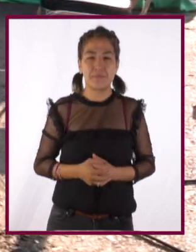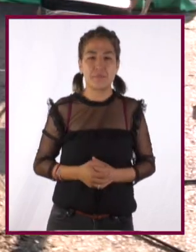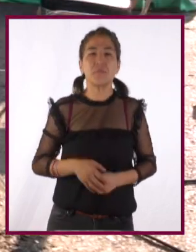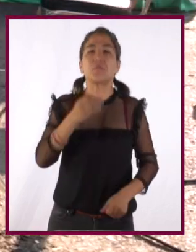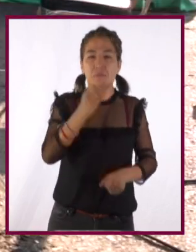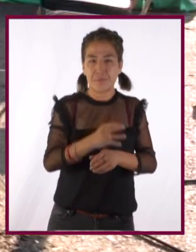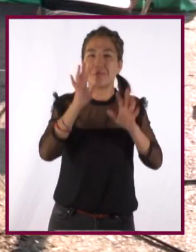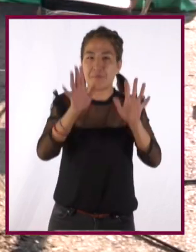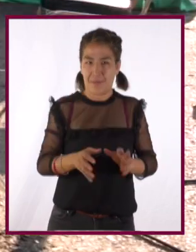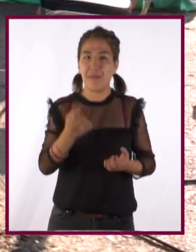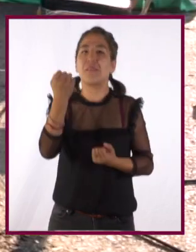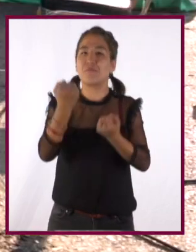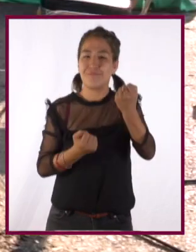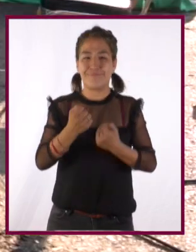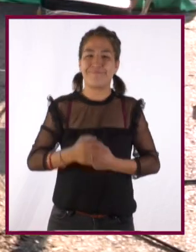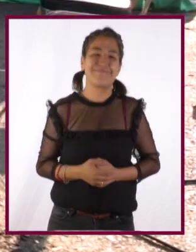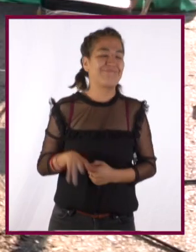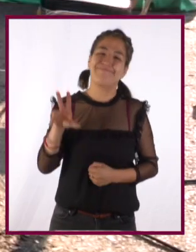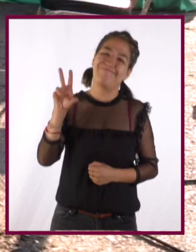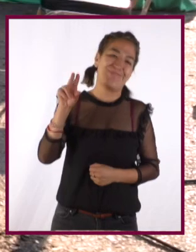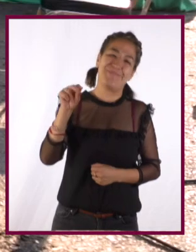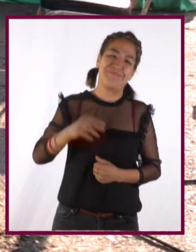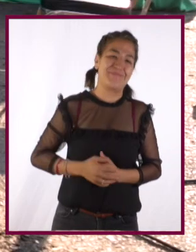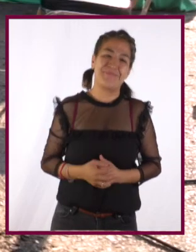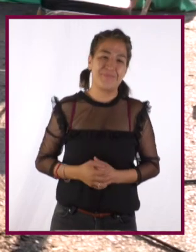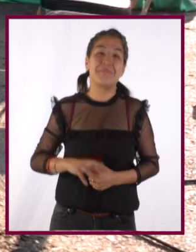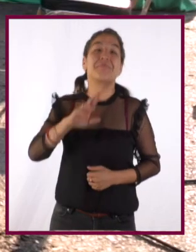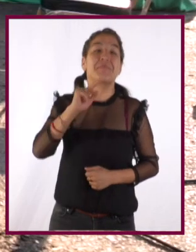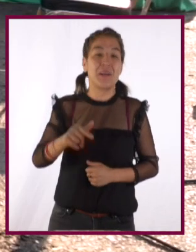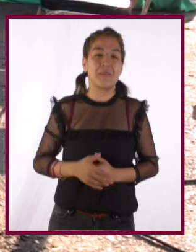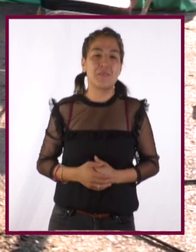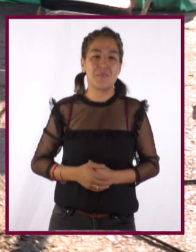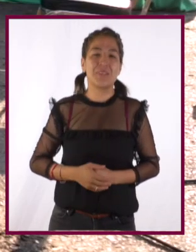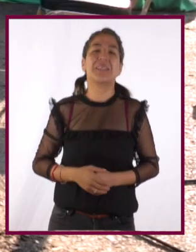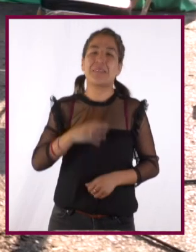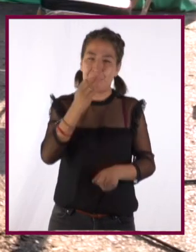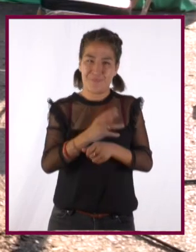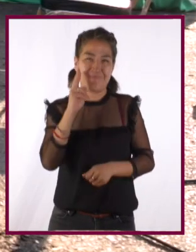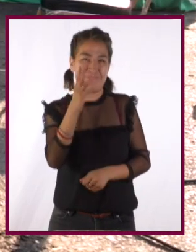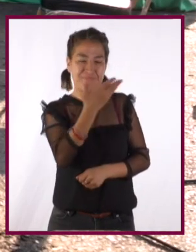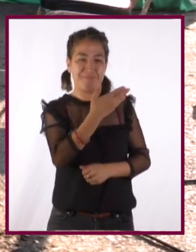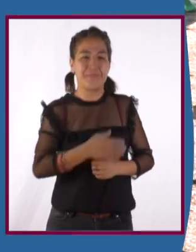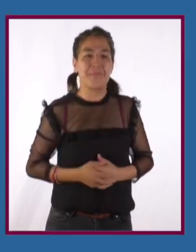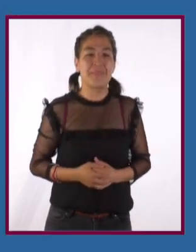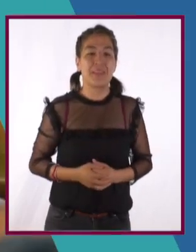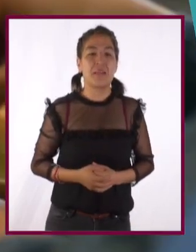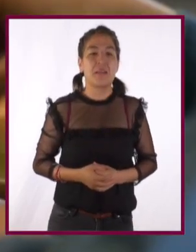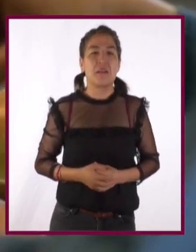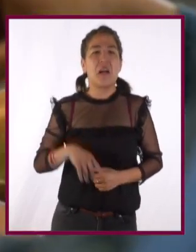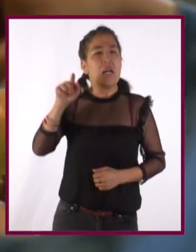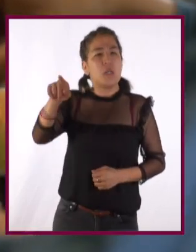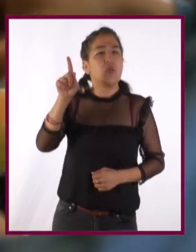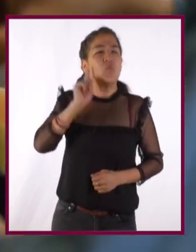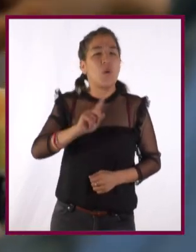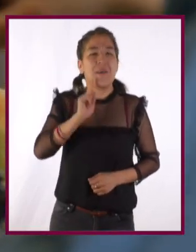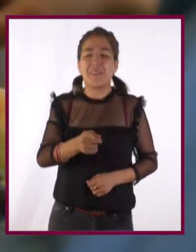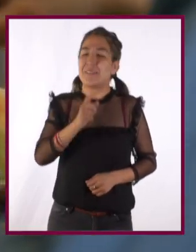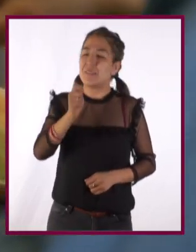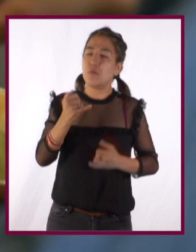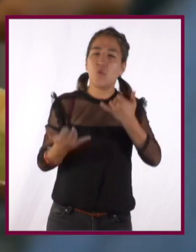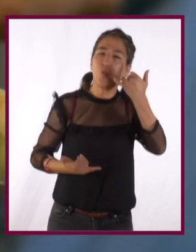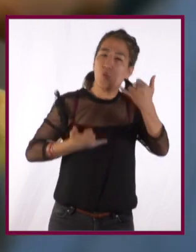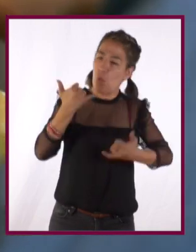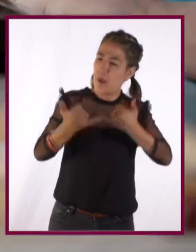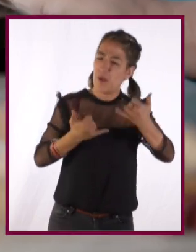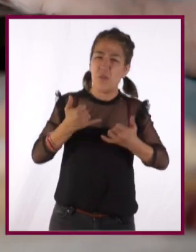¿va? Va, oye, pero vamos a ir manejando, ¿no? No, Dismara. Mejor vámonos aquí al set. El que Ditmara haya dudado al